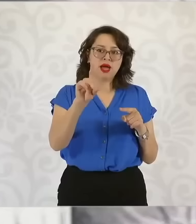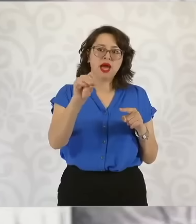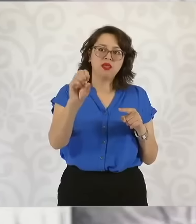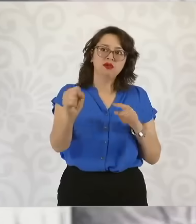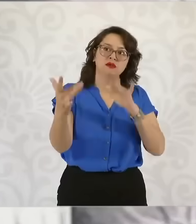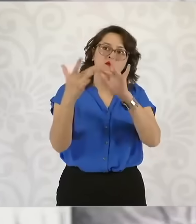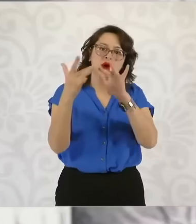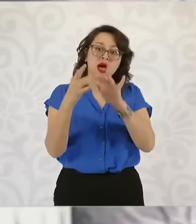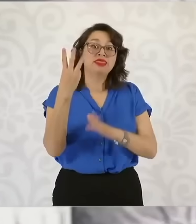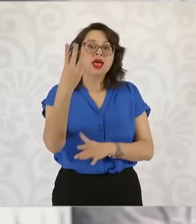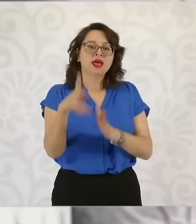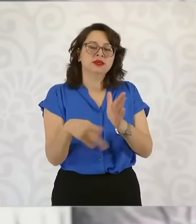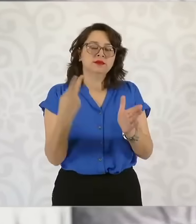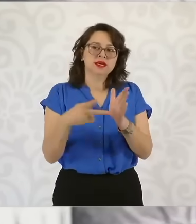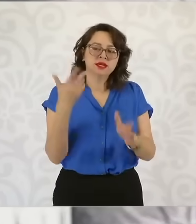ocasiones.